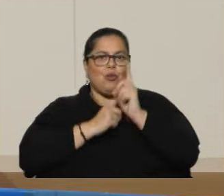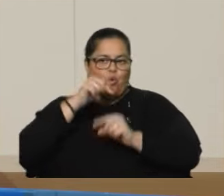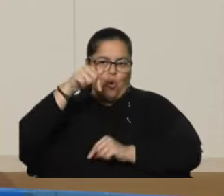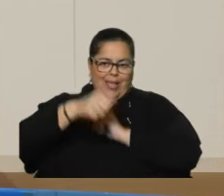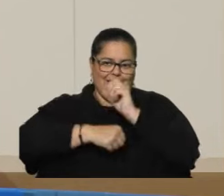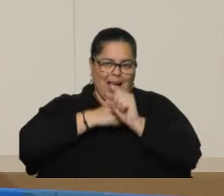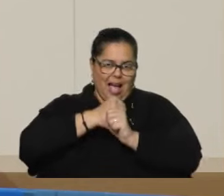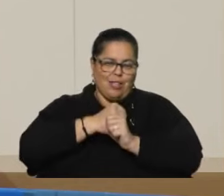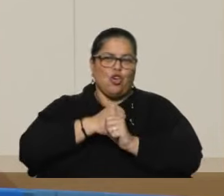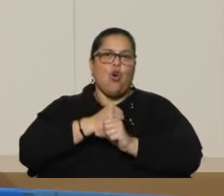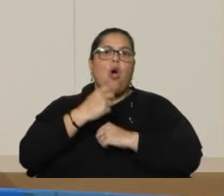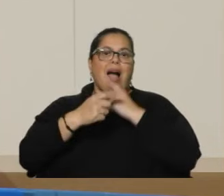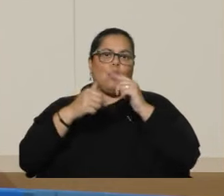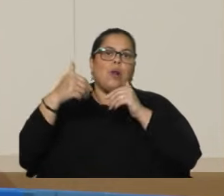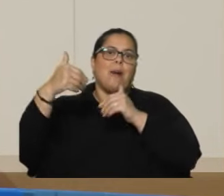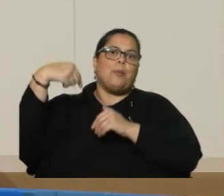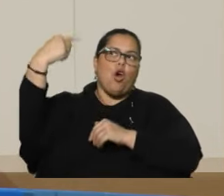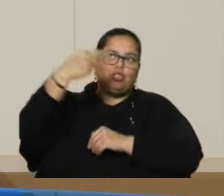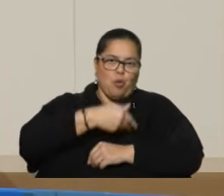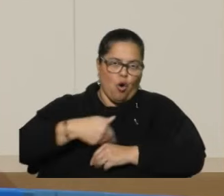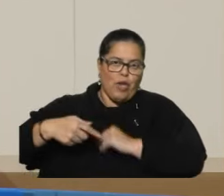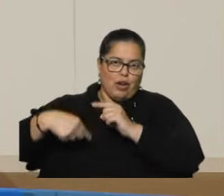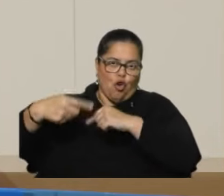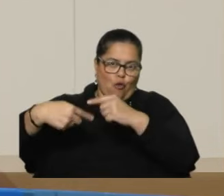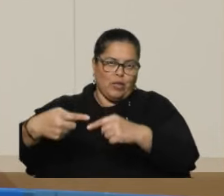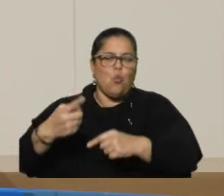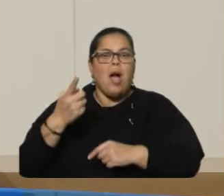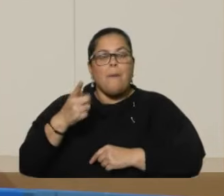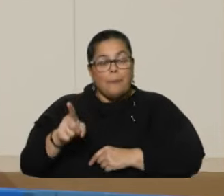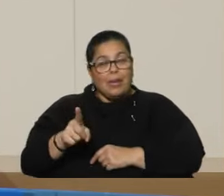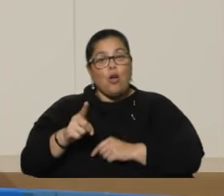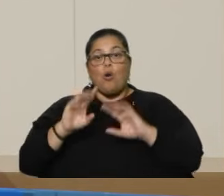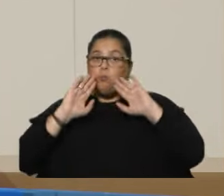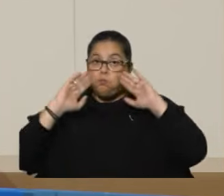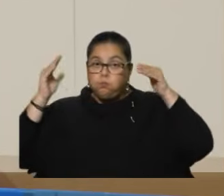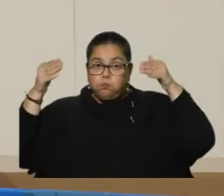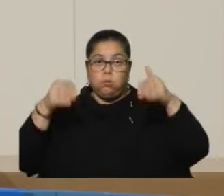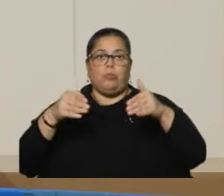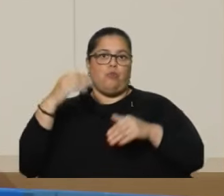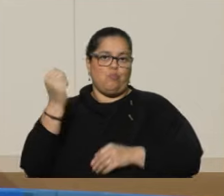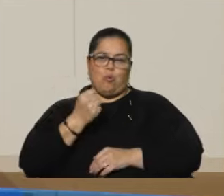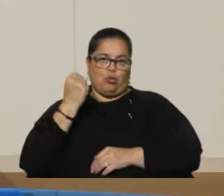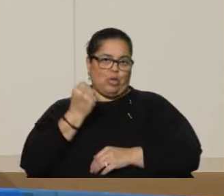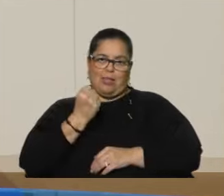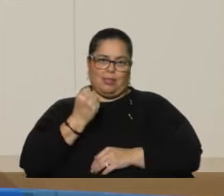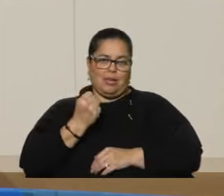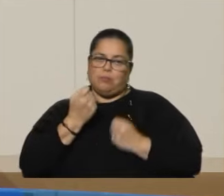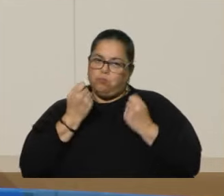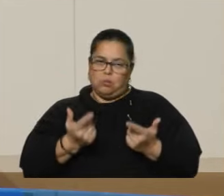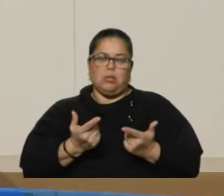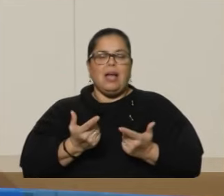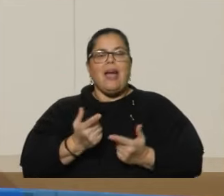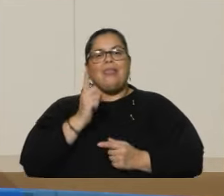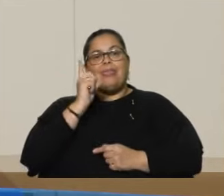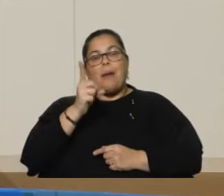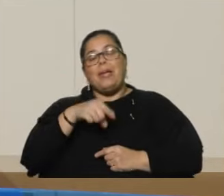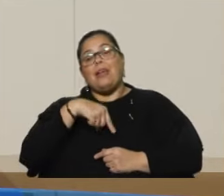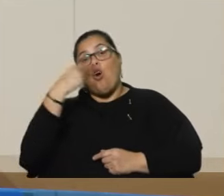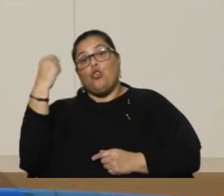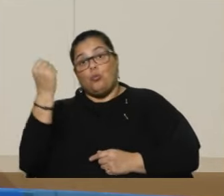pueden quedar para el próximo gobierno, pero el énfasis y la centralidad que se le dio es brutal. un apunte y eso es una innovación, creemos que hace